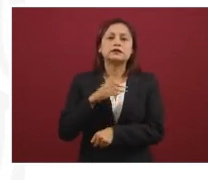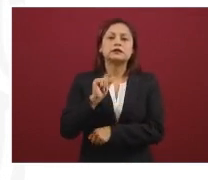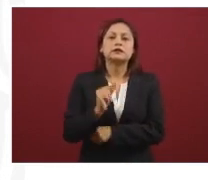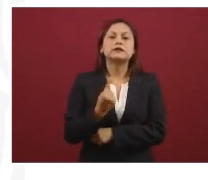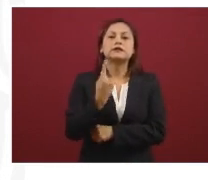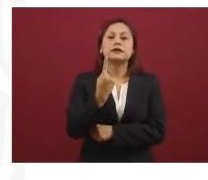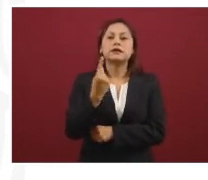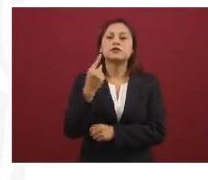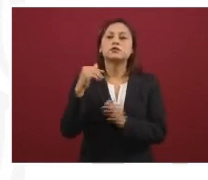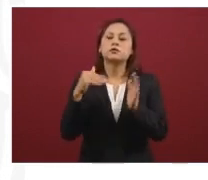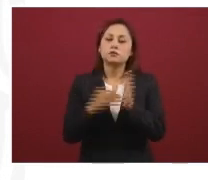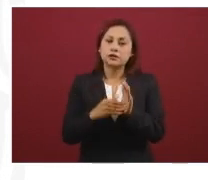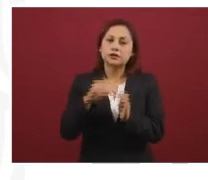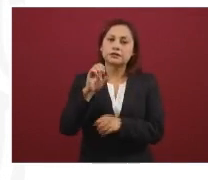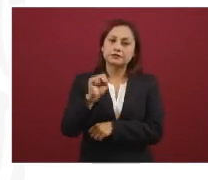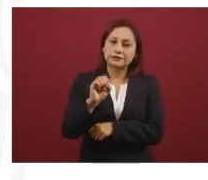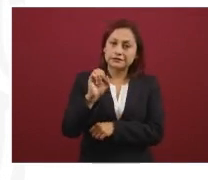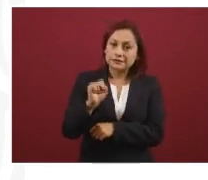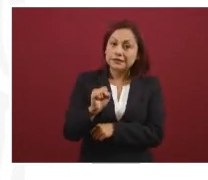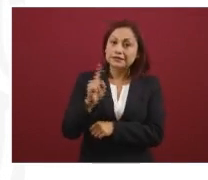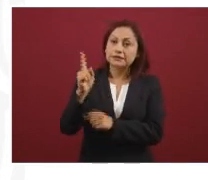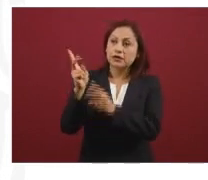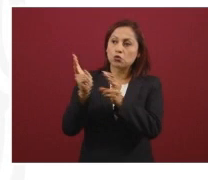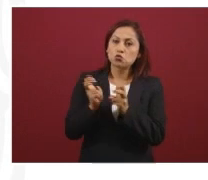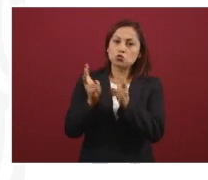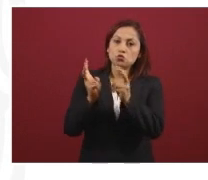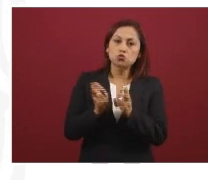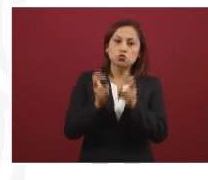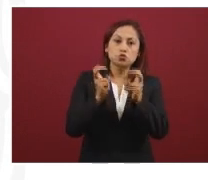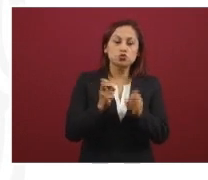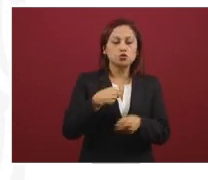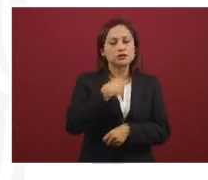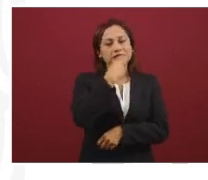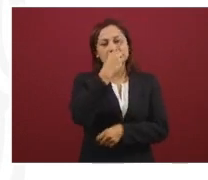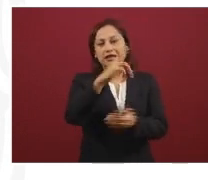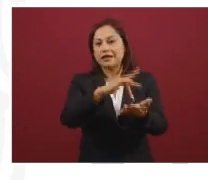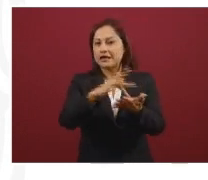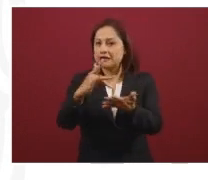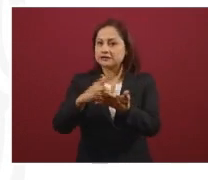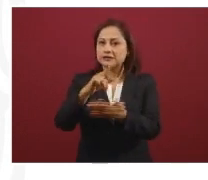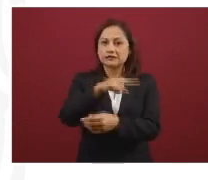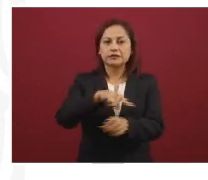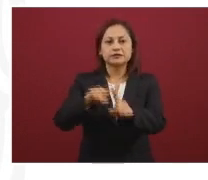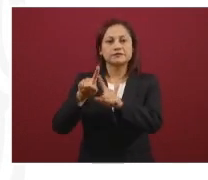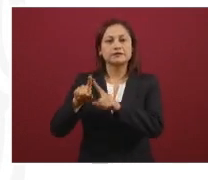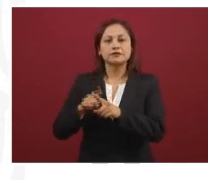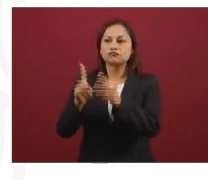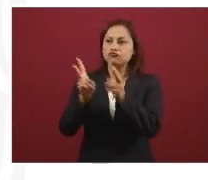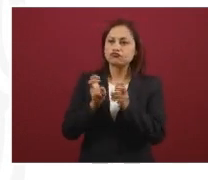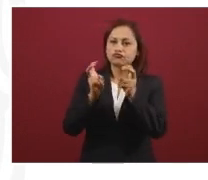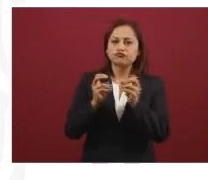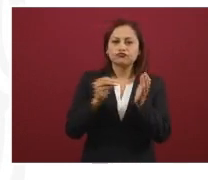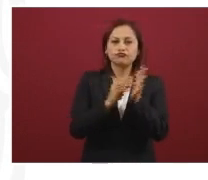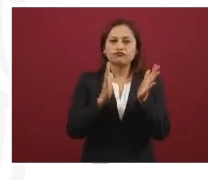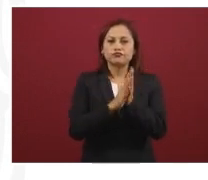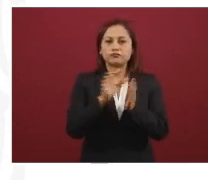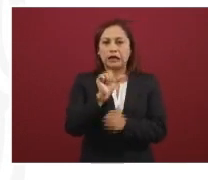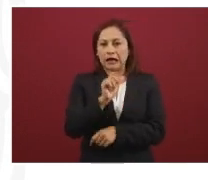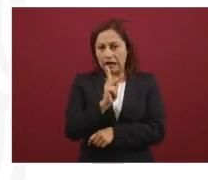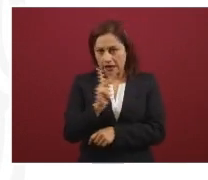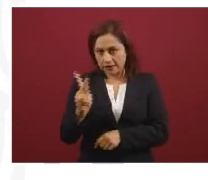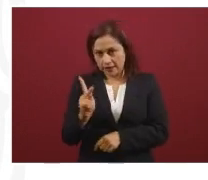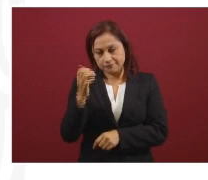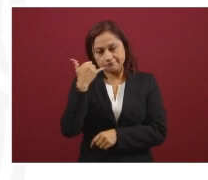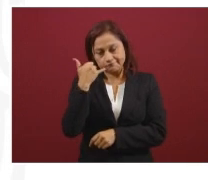71.060 descargas. Agradecemos a todos los consumidores que han descargado la app, y también los invitamos a hacer